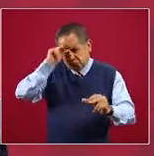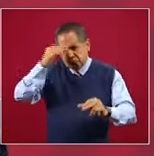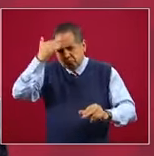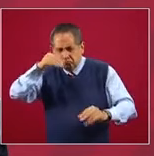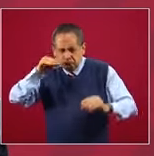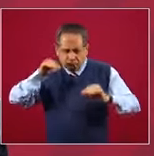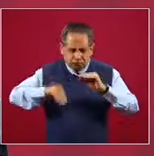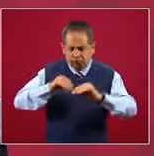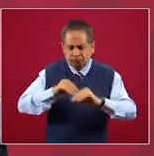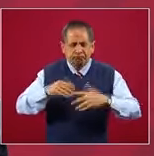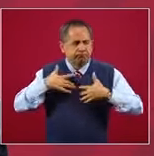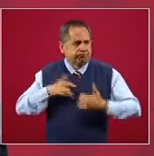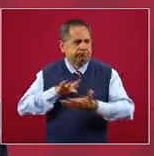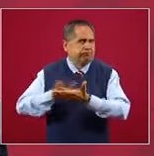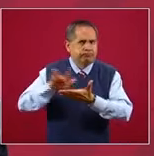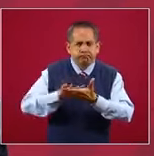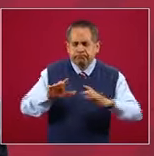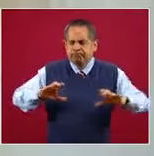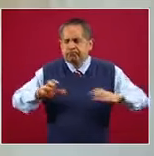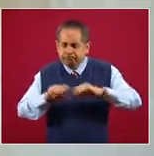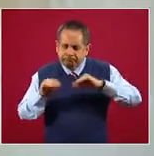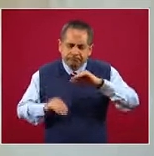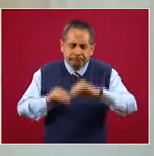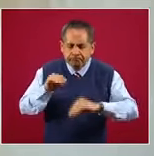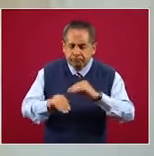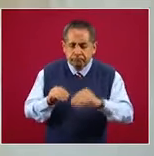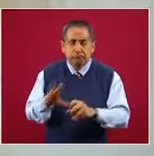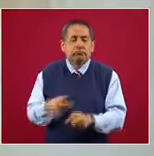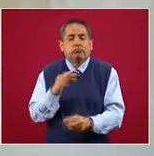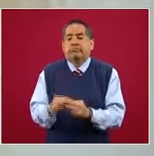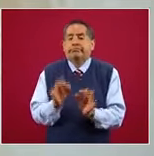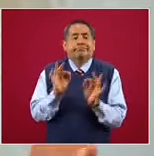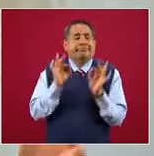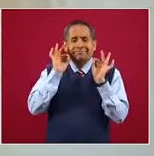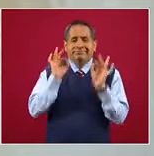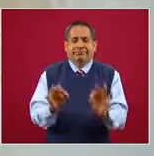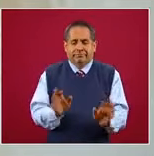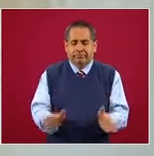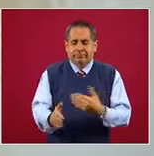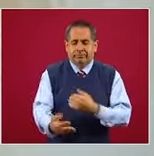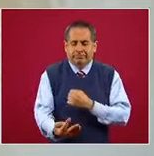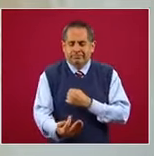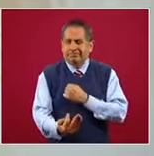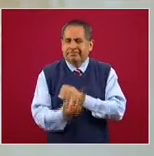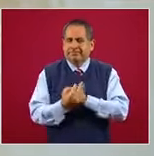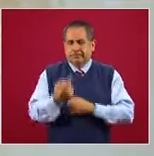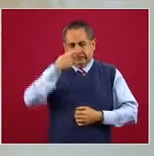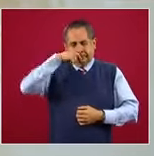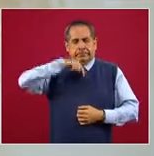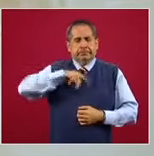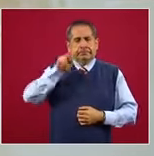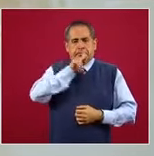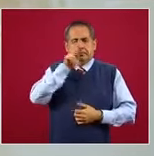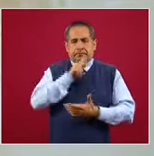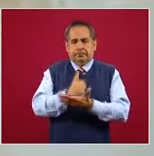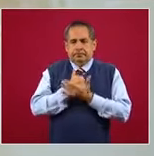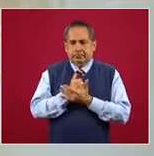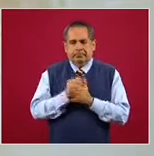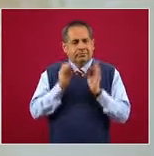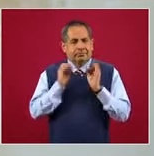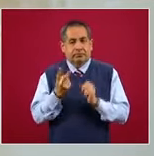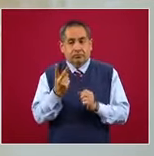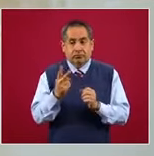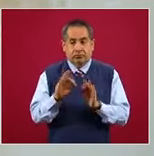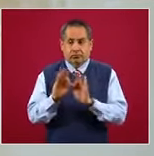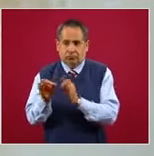inteligencia, el sentido de colaboración de la comunidad técnica y científica de México se expresa ahí, en estos 2